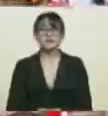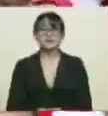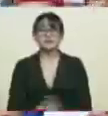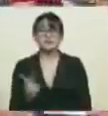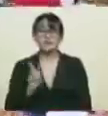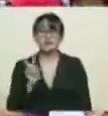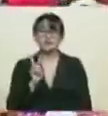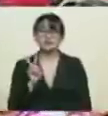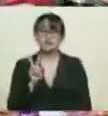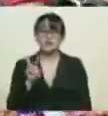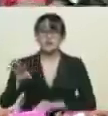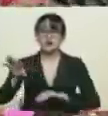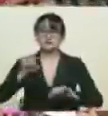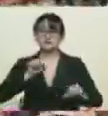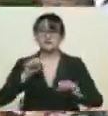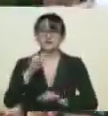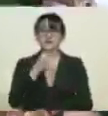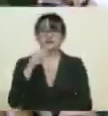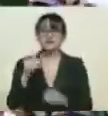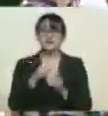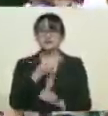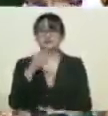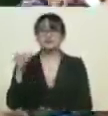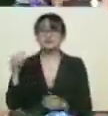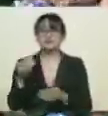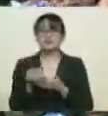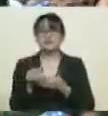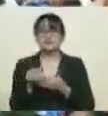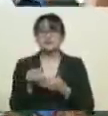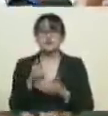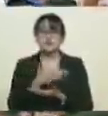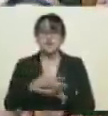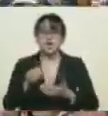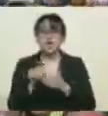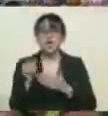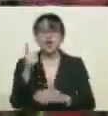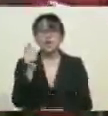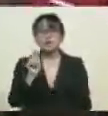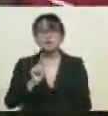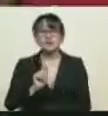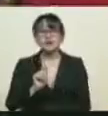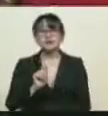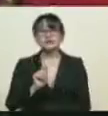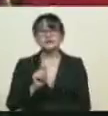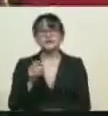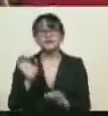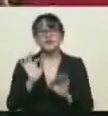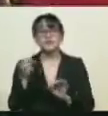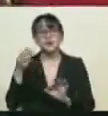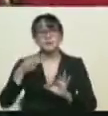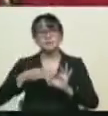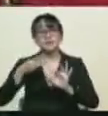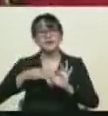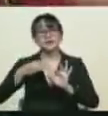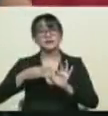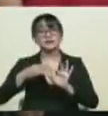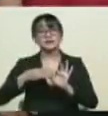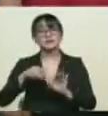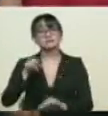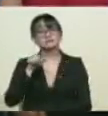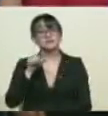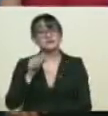logrado captar 3.300 millones de dólares en un mes a través del Petro. El Petro es la